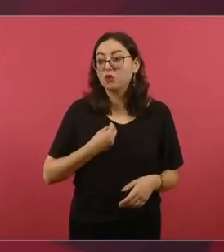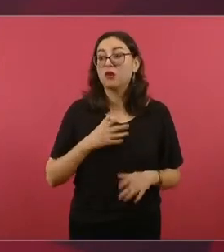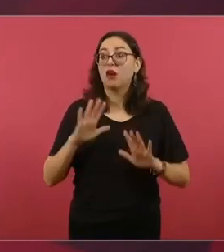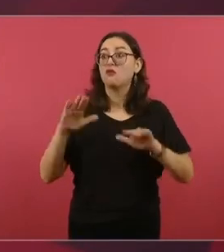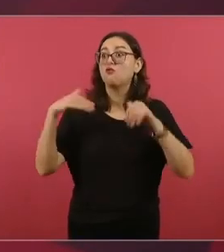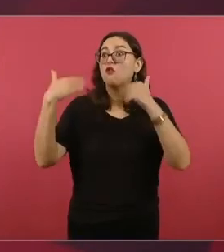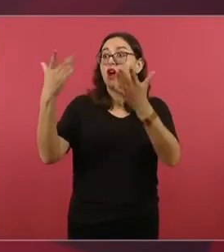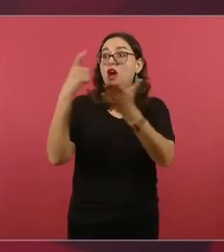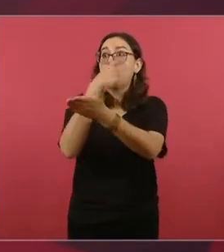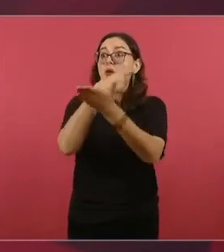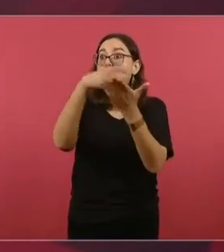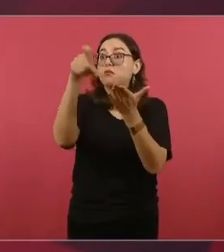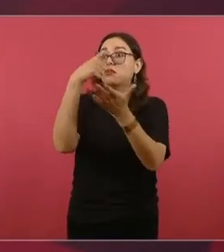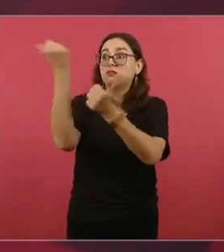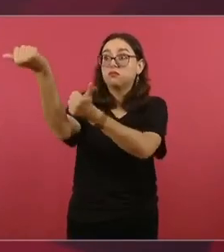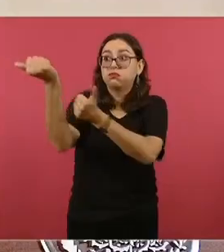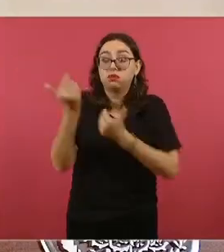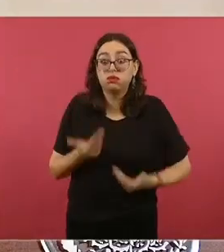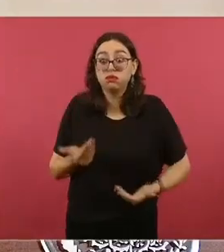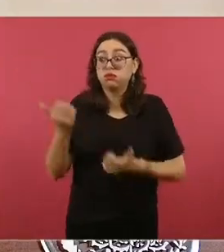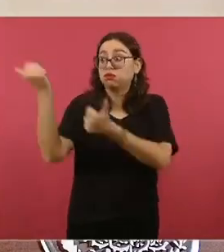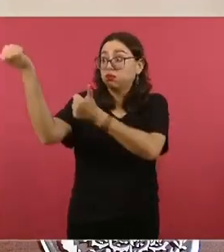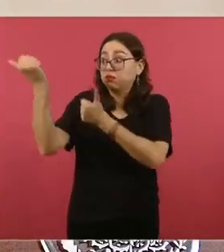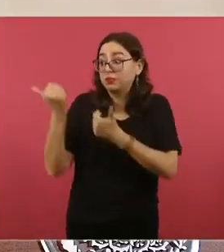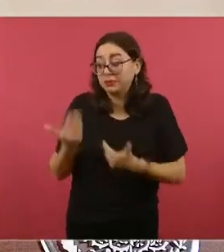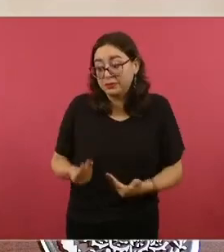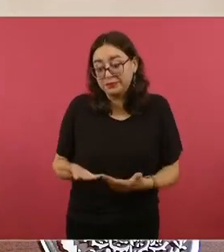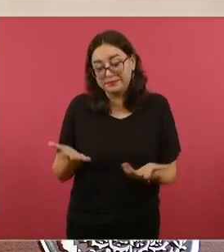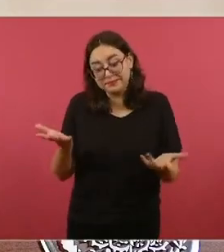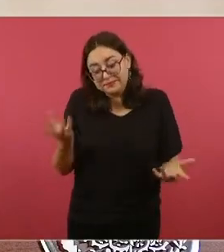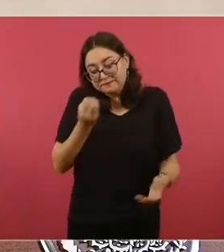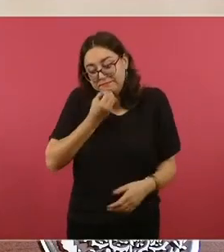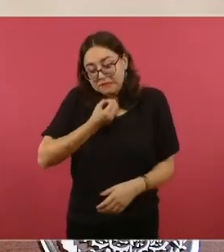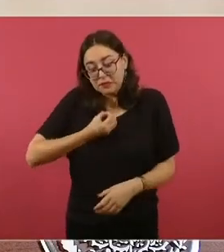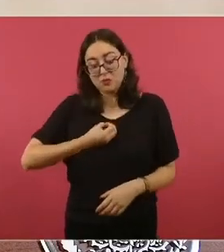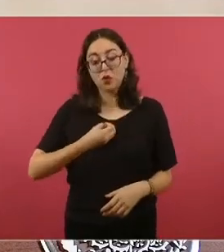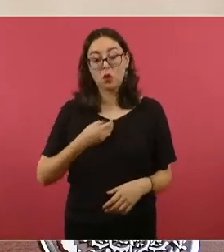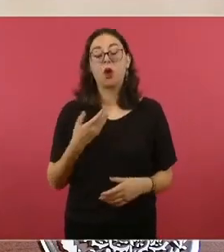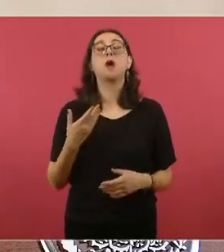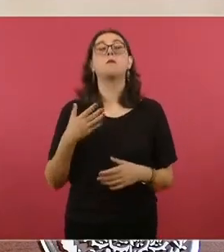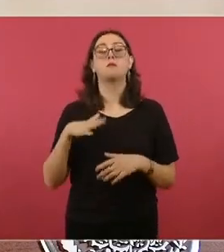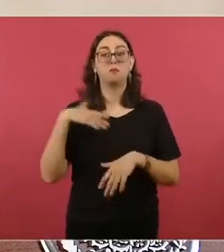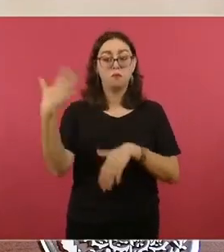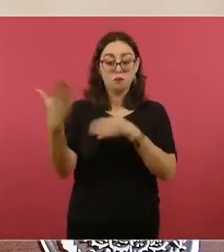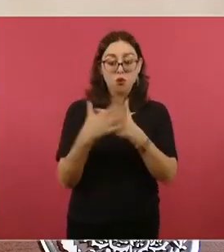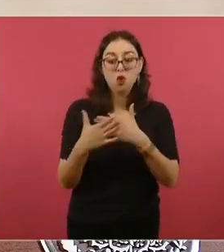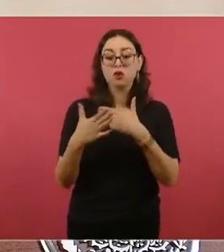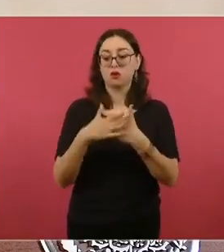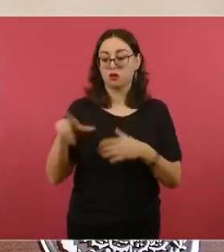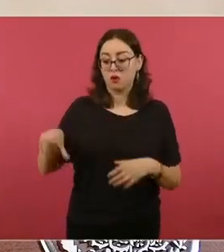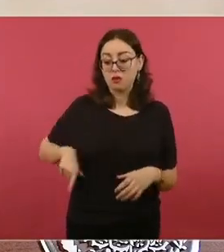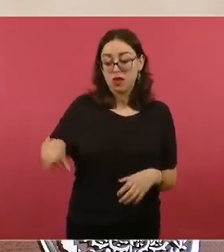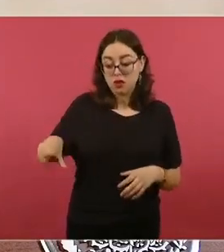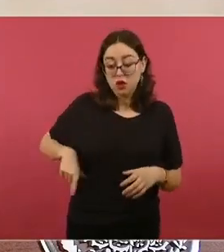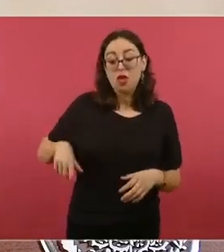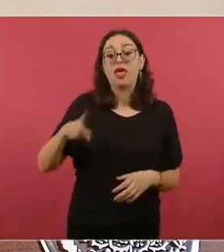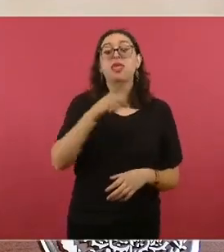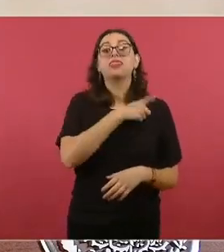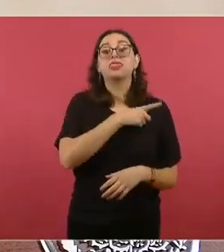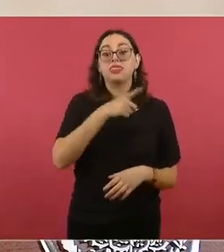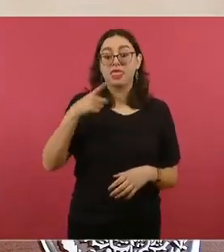a hacer esa tarea. Ya nosotros lo que hicimos fue detener, ¿sí?,